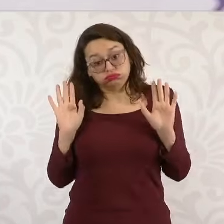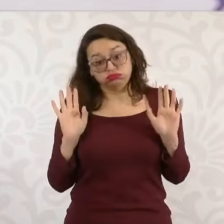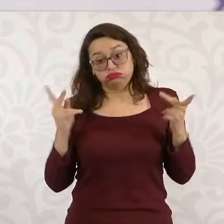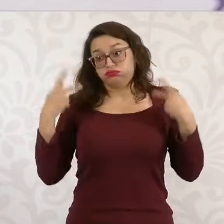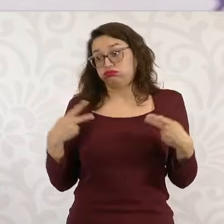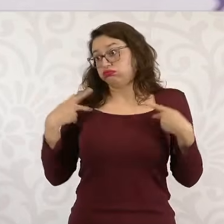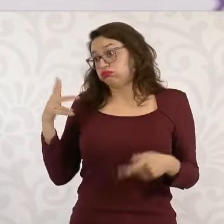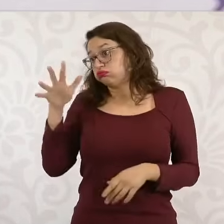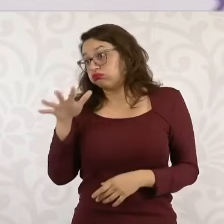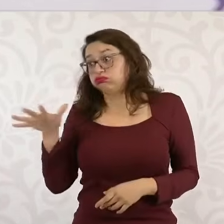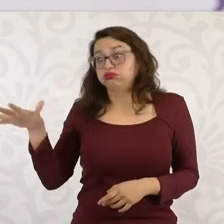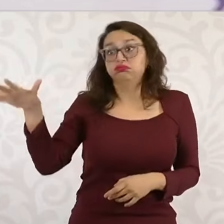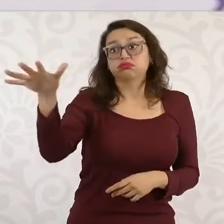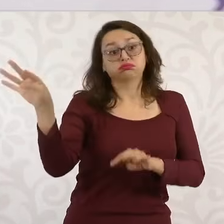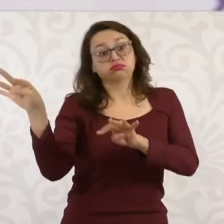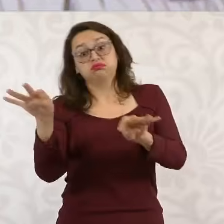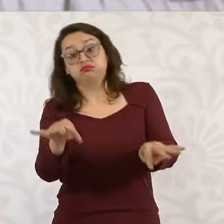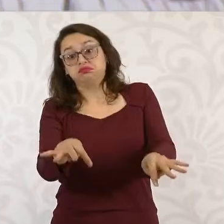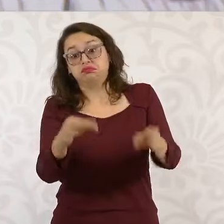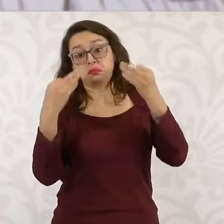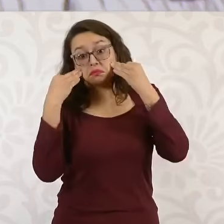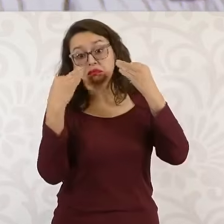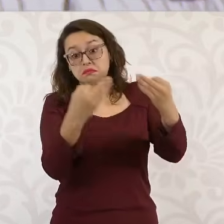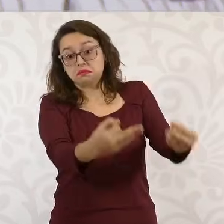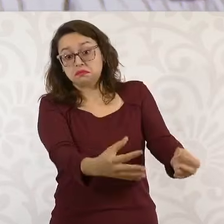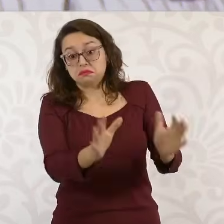pues la votación o no del partido que corresponda.